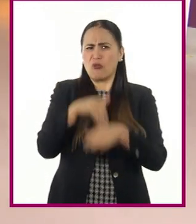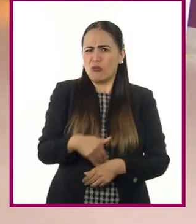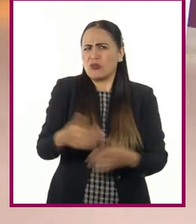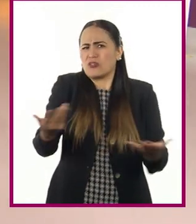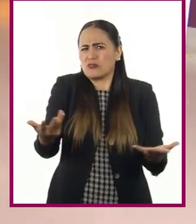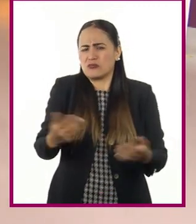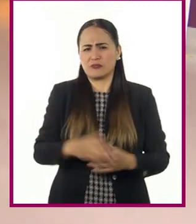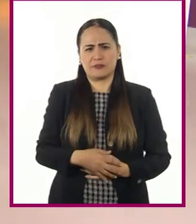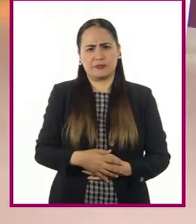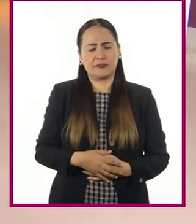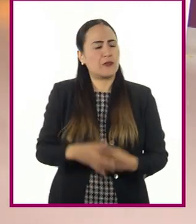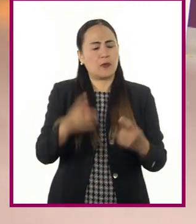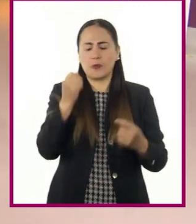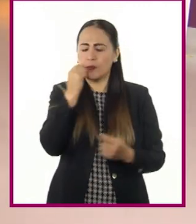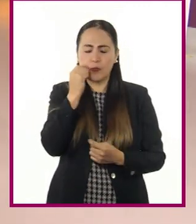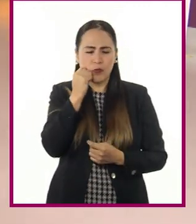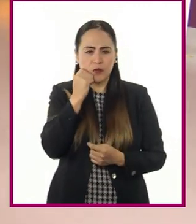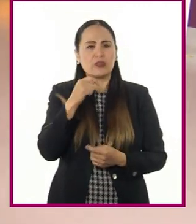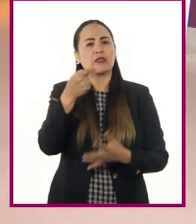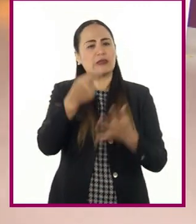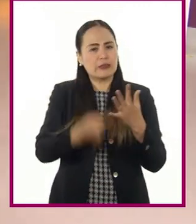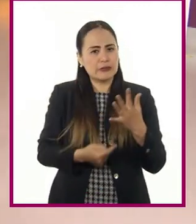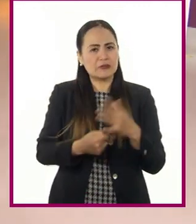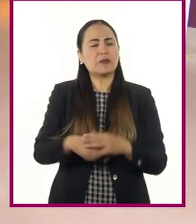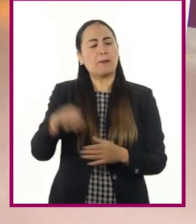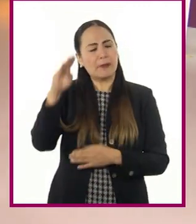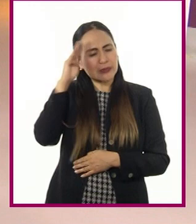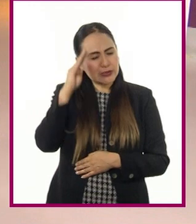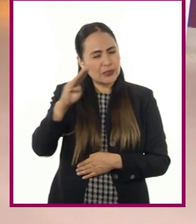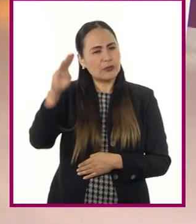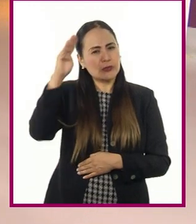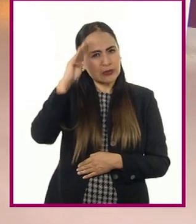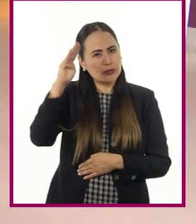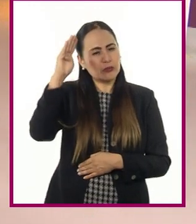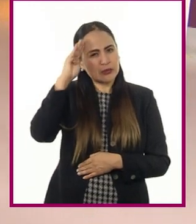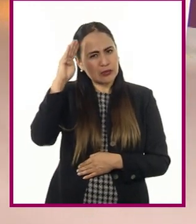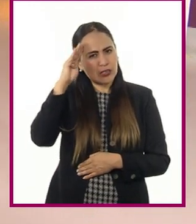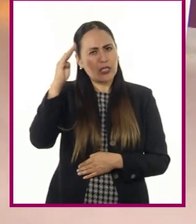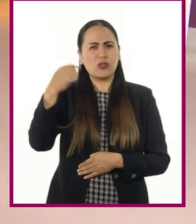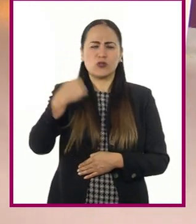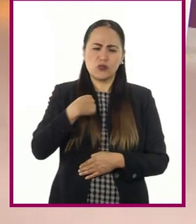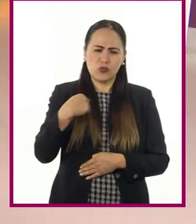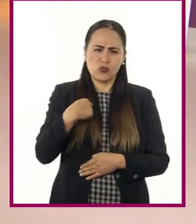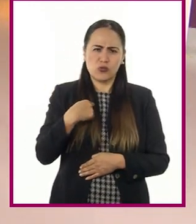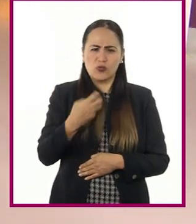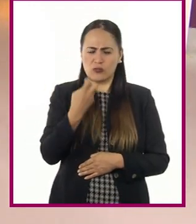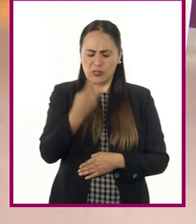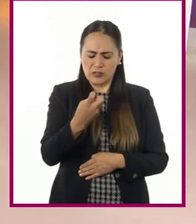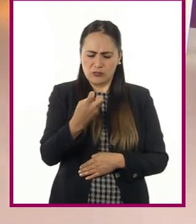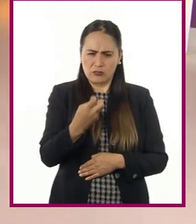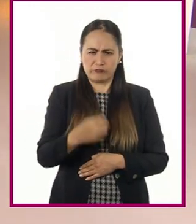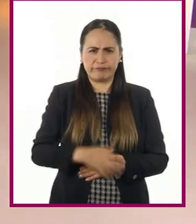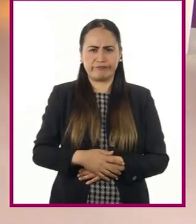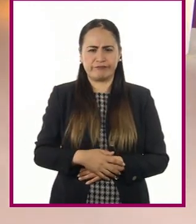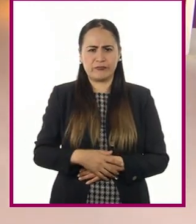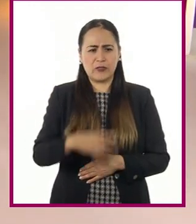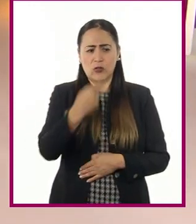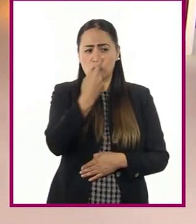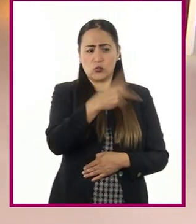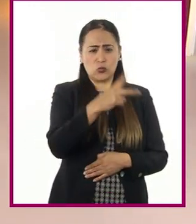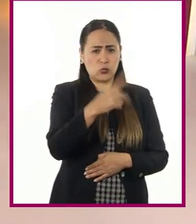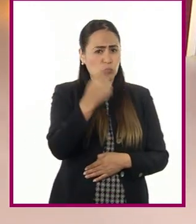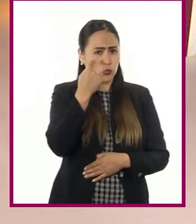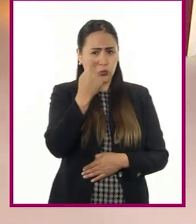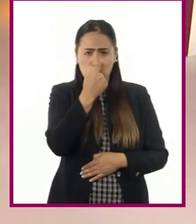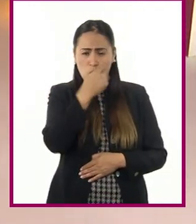Aún así, es necesario reflexionar por qué debemos tomar en cuenta los puntos de